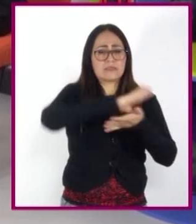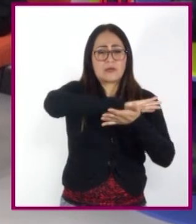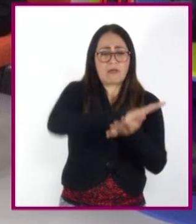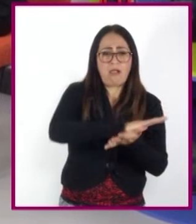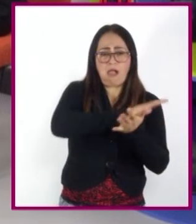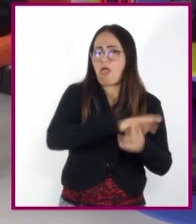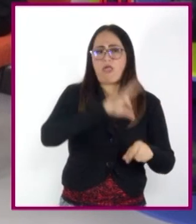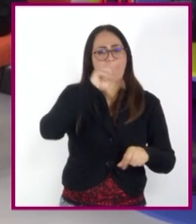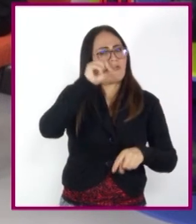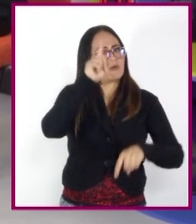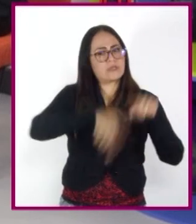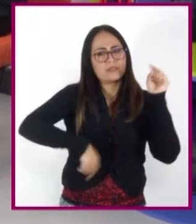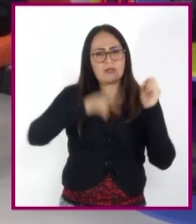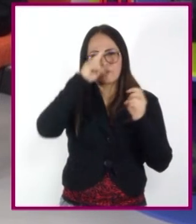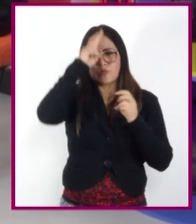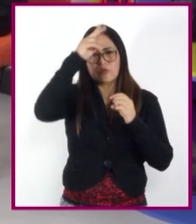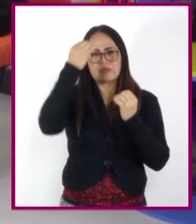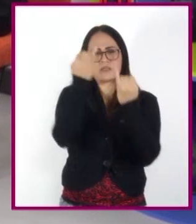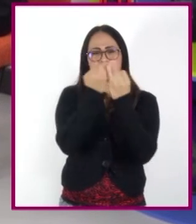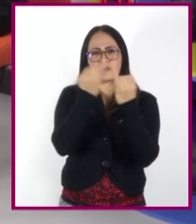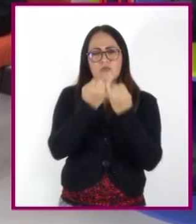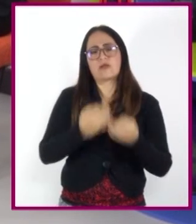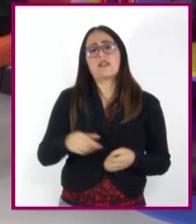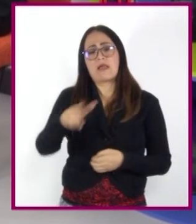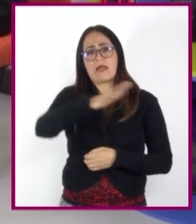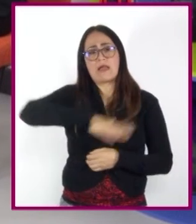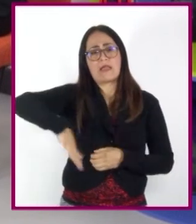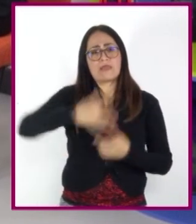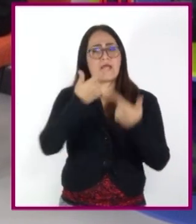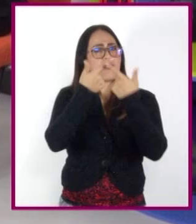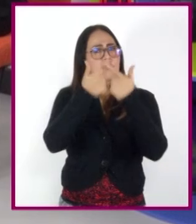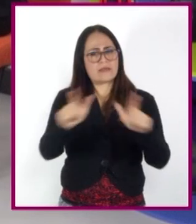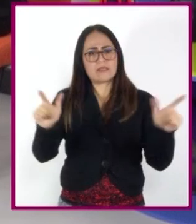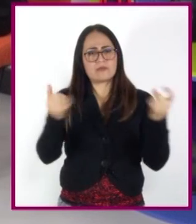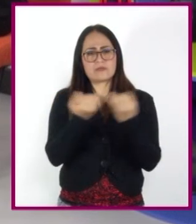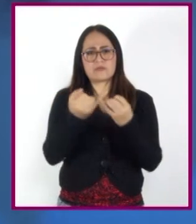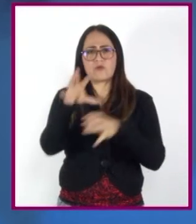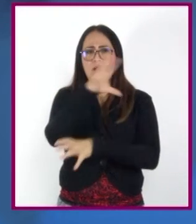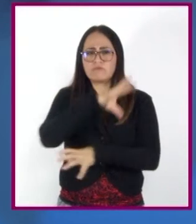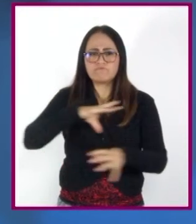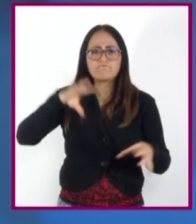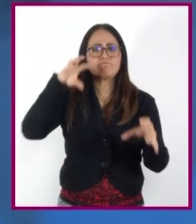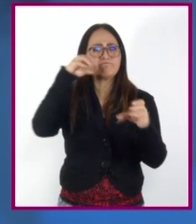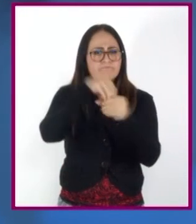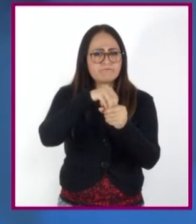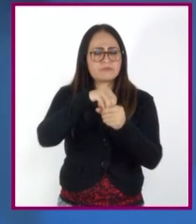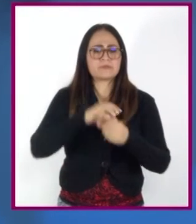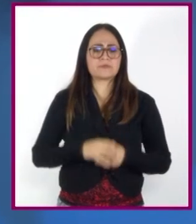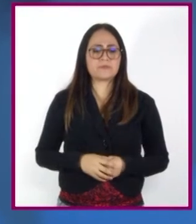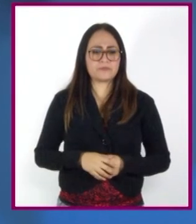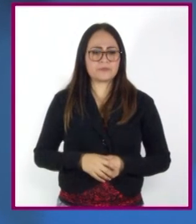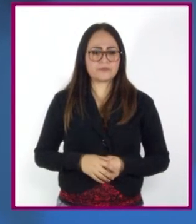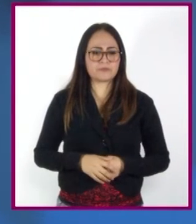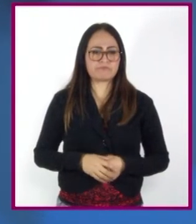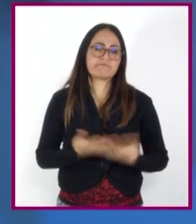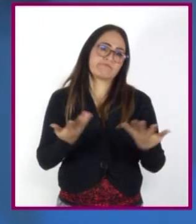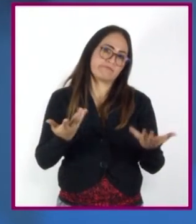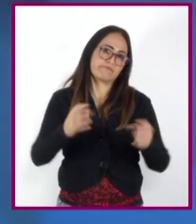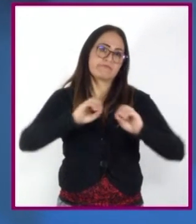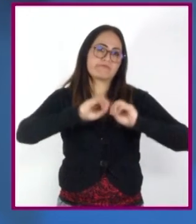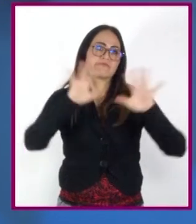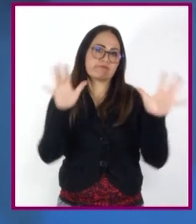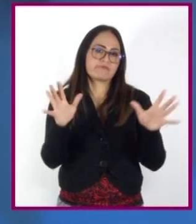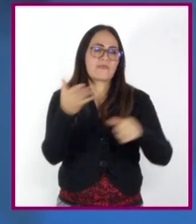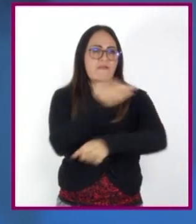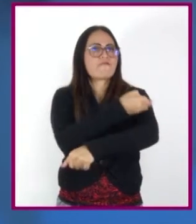y permitan la construcción de espacios libres de esta e incluyentes. Y por supuesto, las